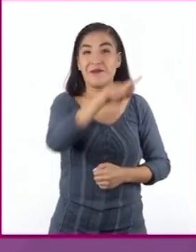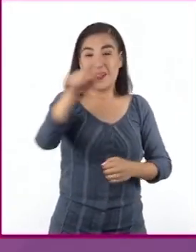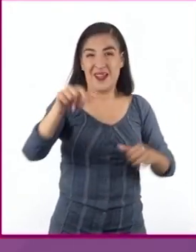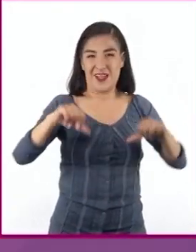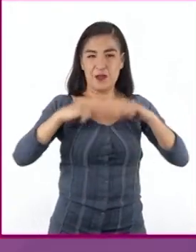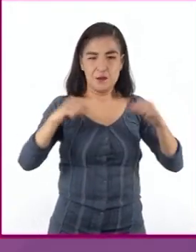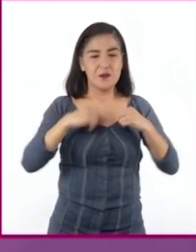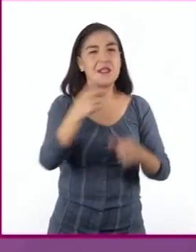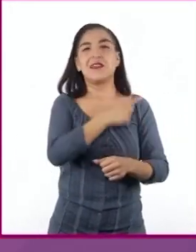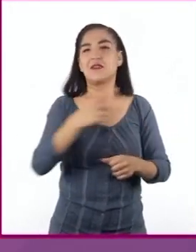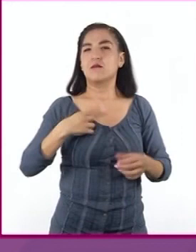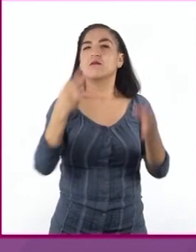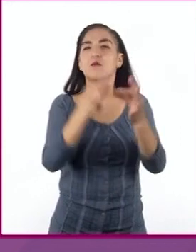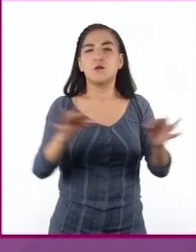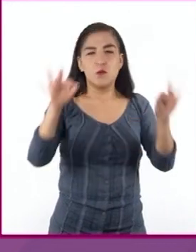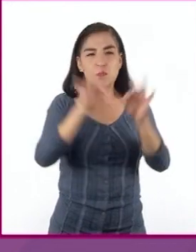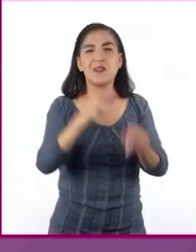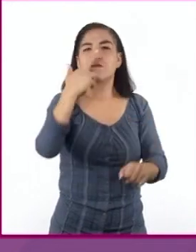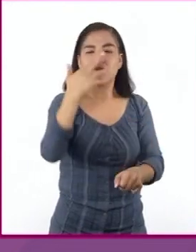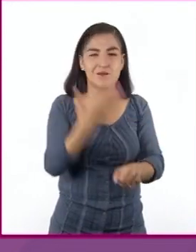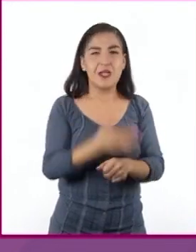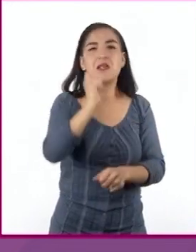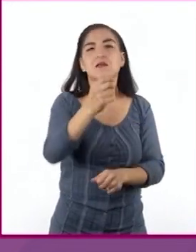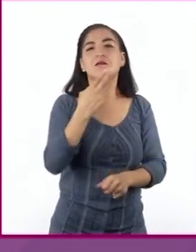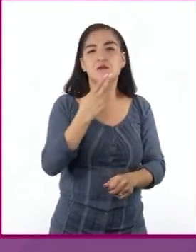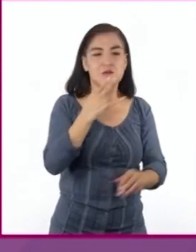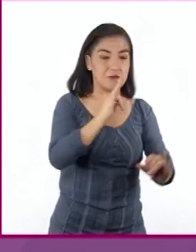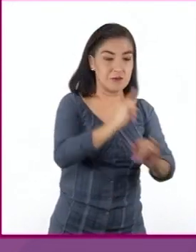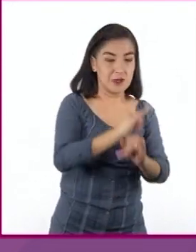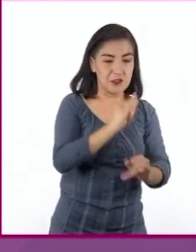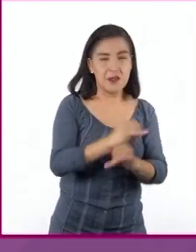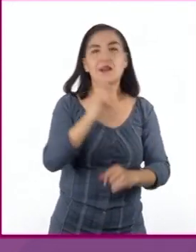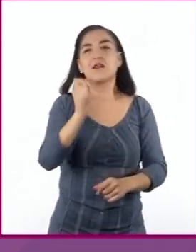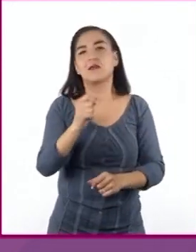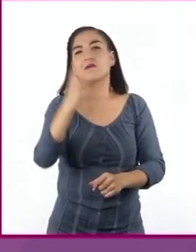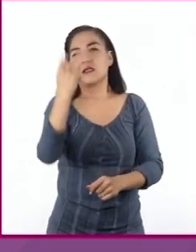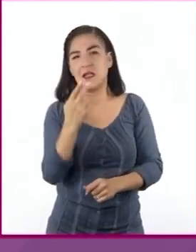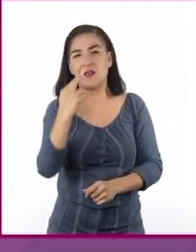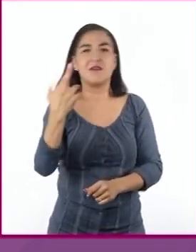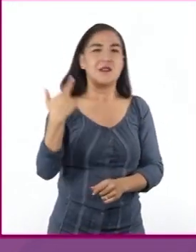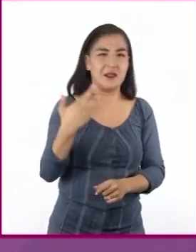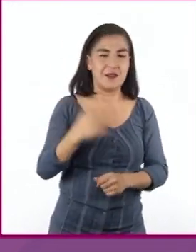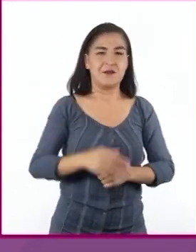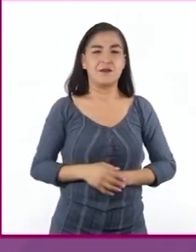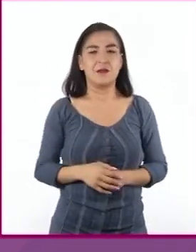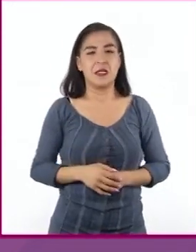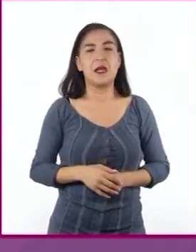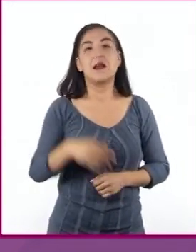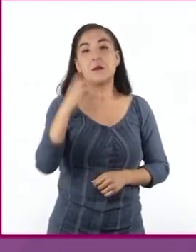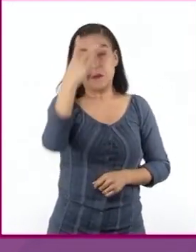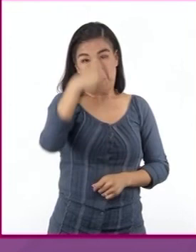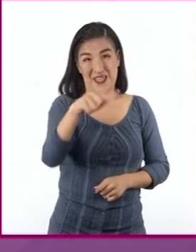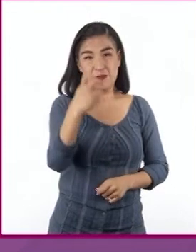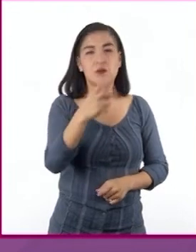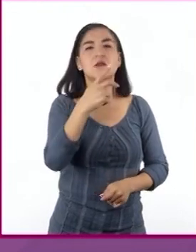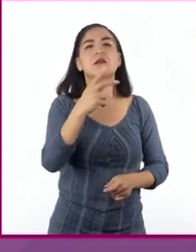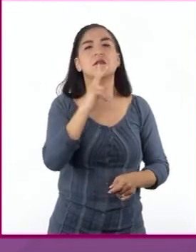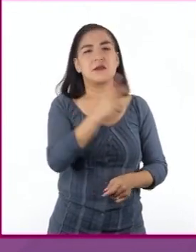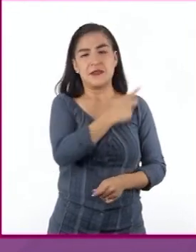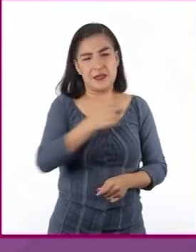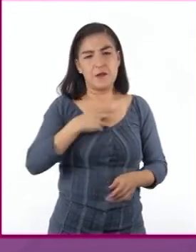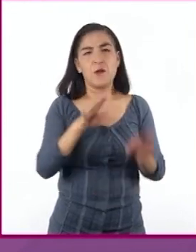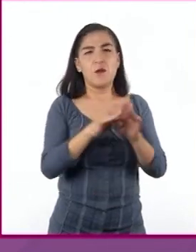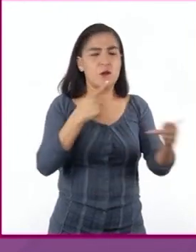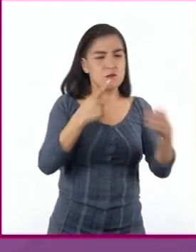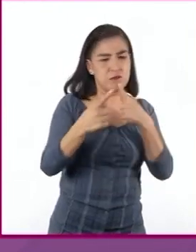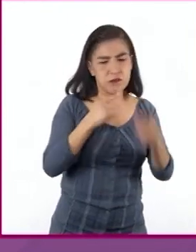es importante que sean conscientes del uso de los medios de comunicación y de las redes sociales. Para ello, deben emplear la postura crítica cuando reciben